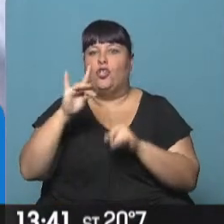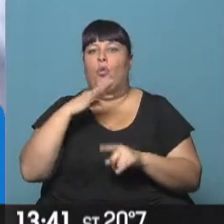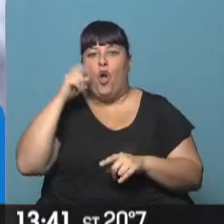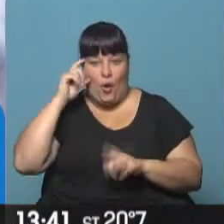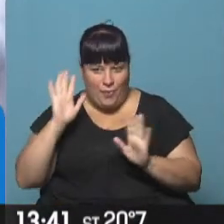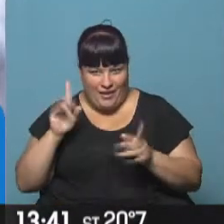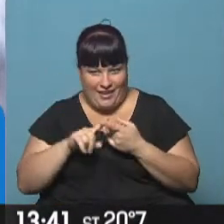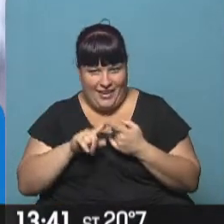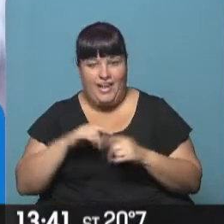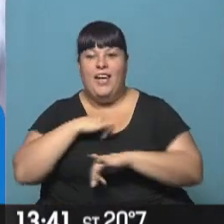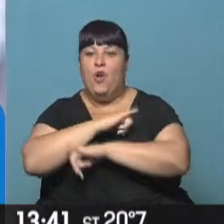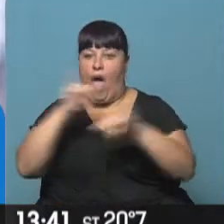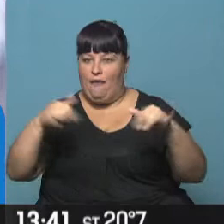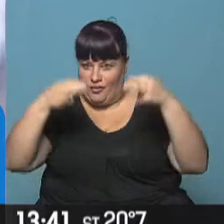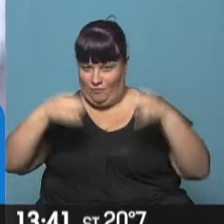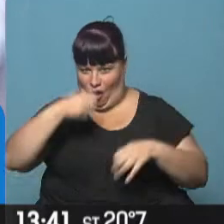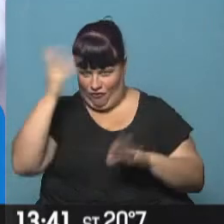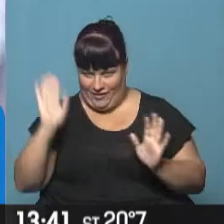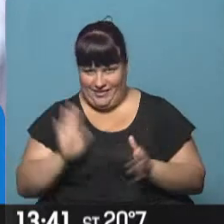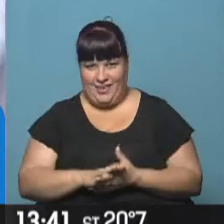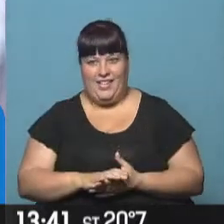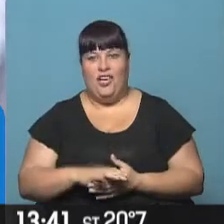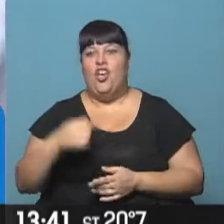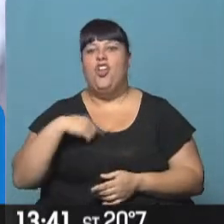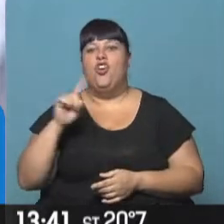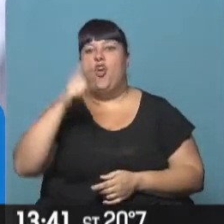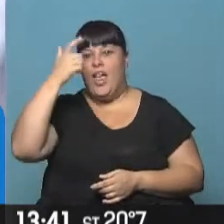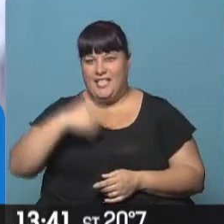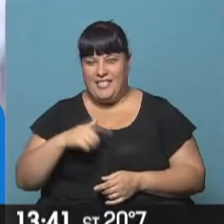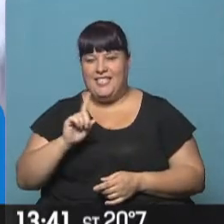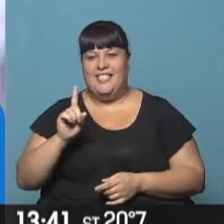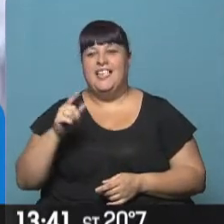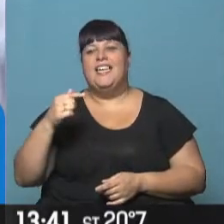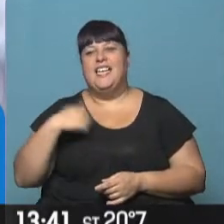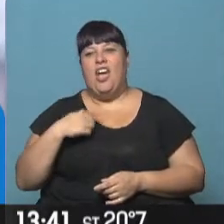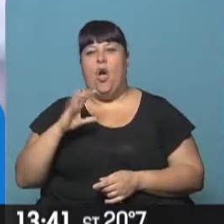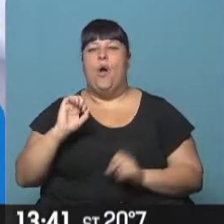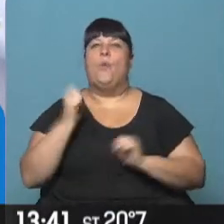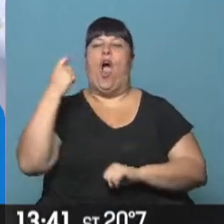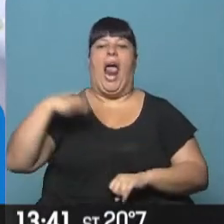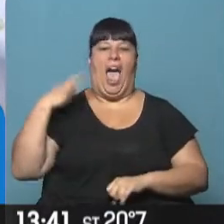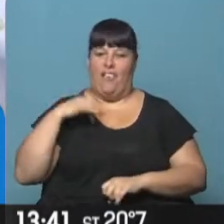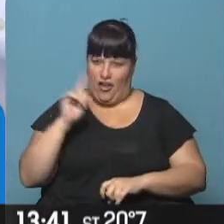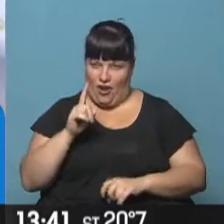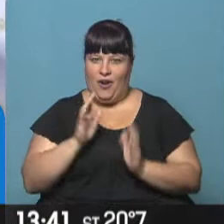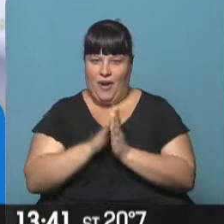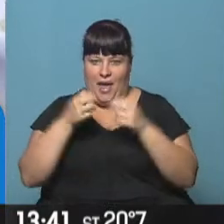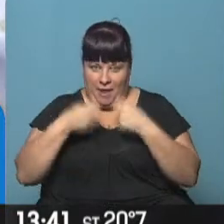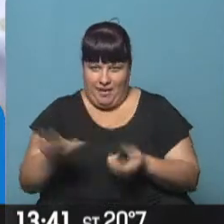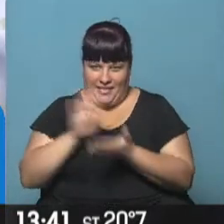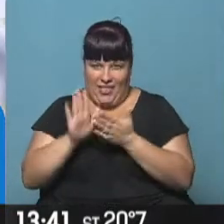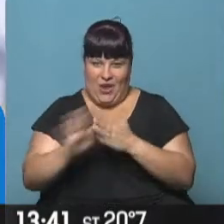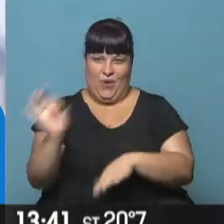Duhovne. Lo anuncio formalmente. No soy una persona que sea resentida en la vida, así que Duhovne empezamos de